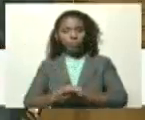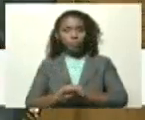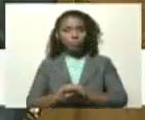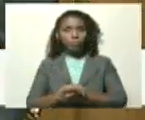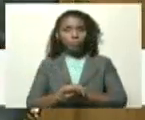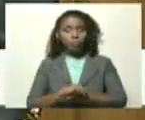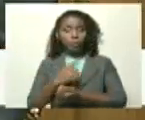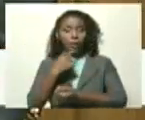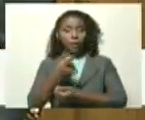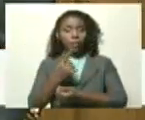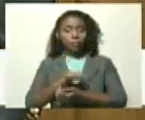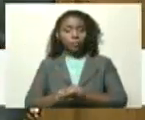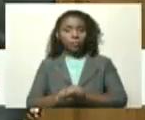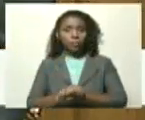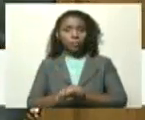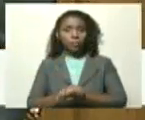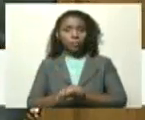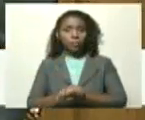dijo,